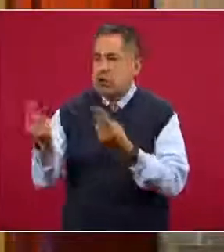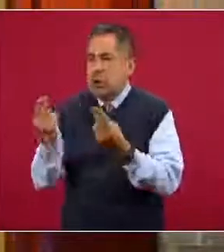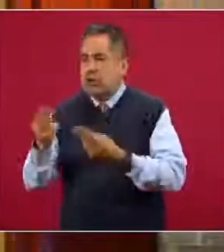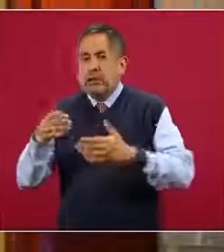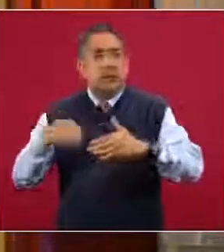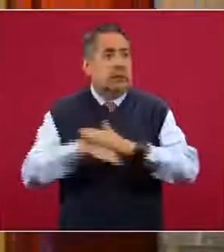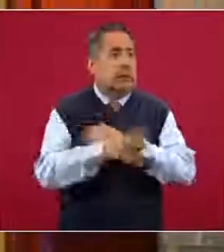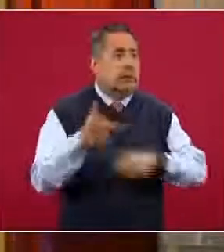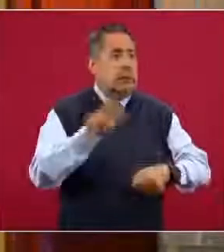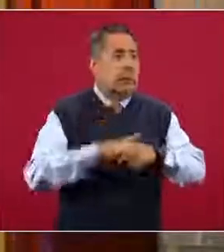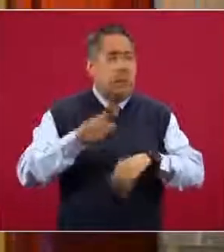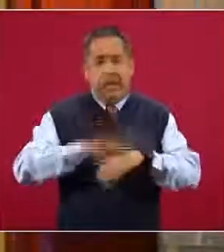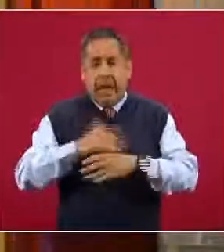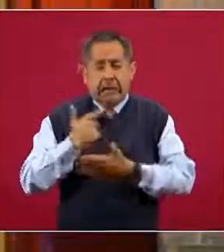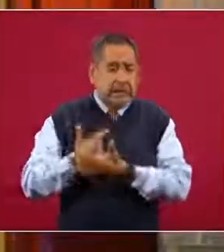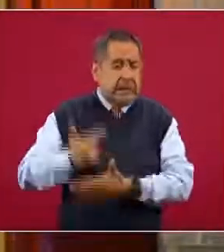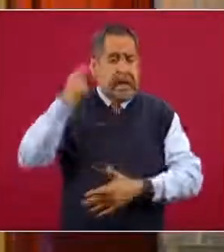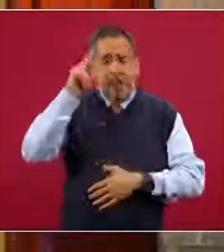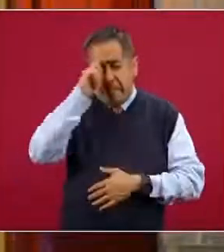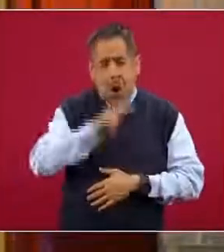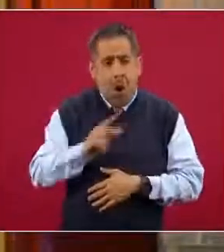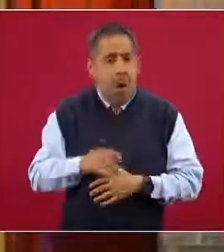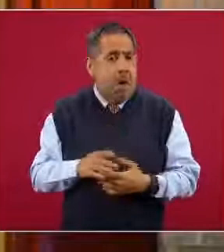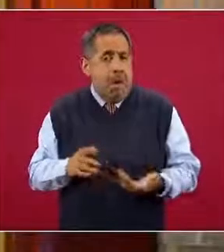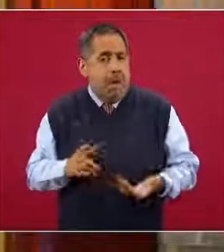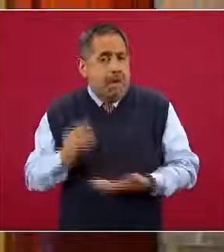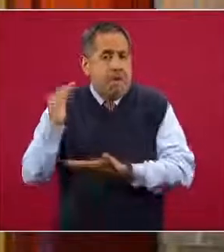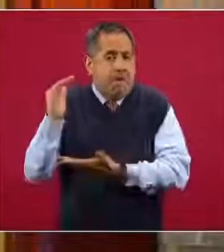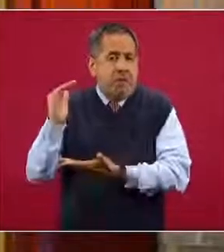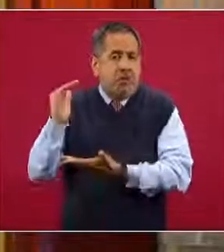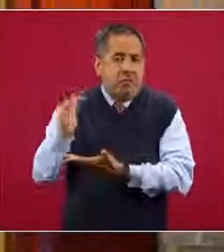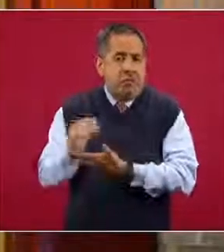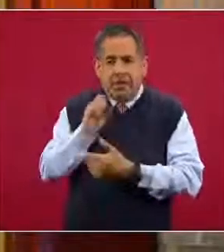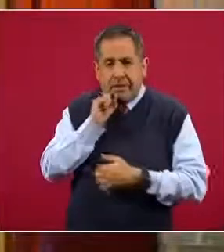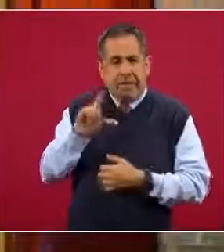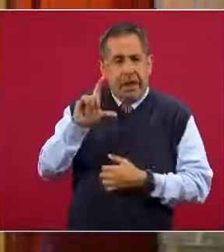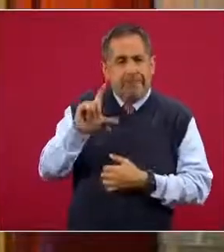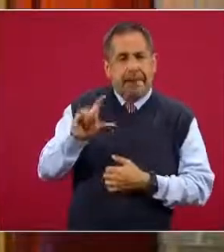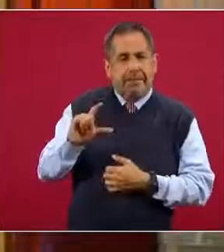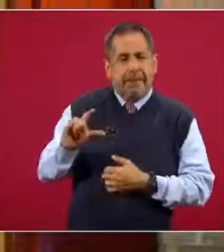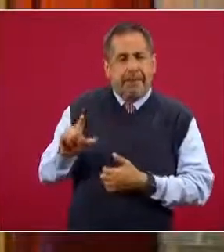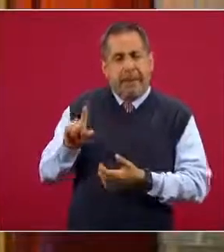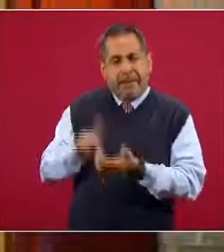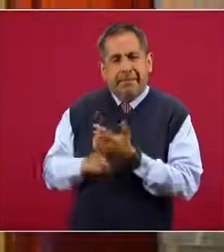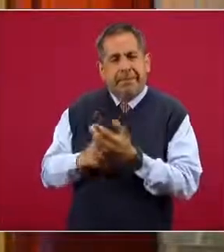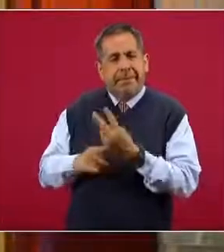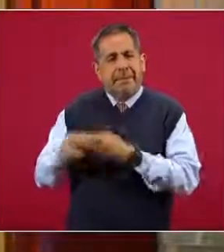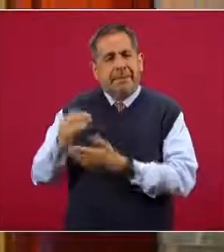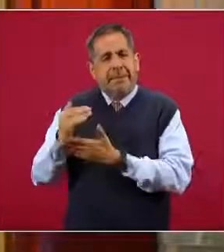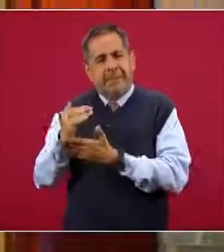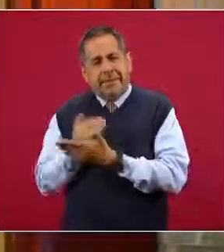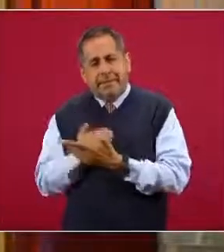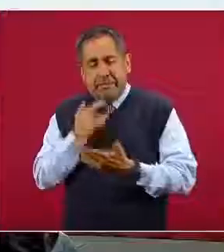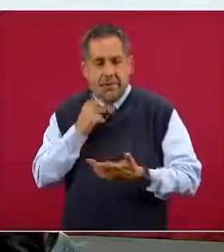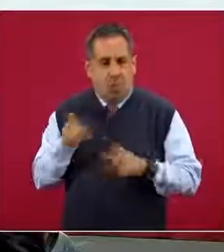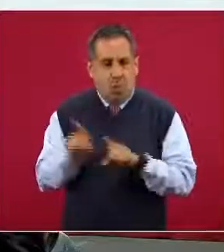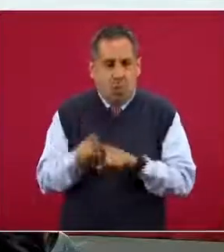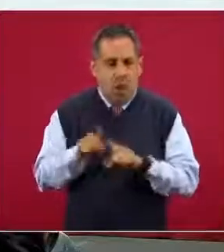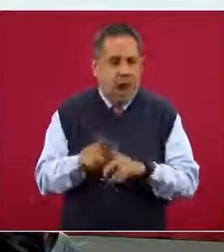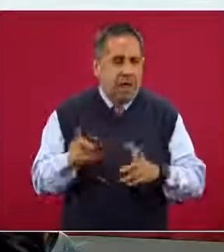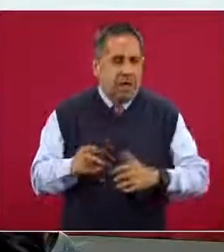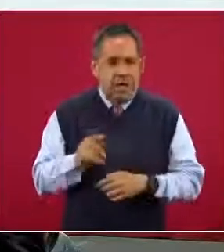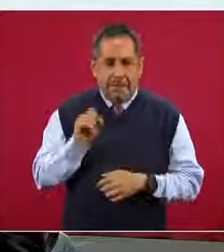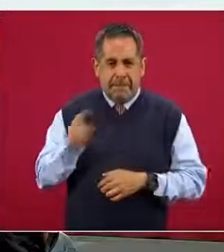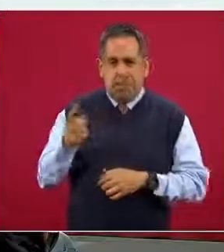los casos graves, es decir, aquellos que requieren hospitalización, también han tenido un decremento precisamente en el último